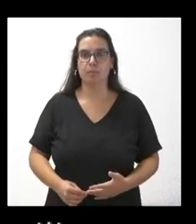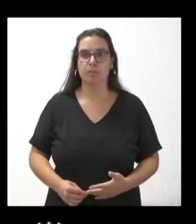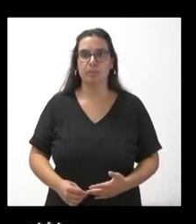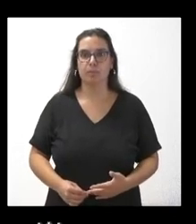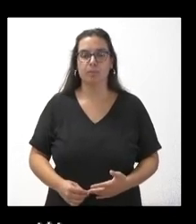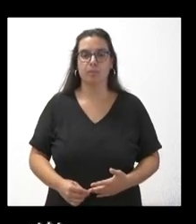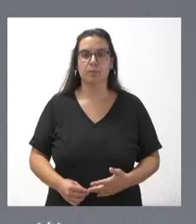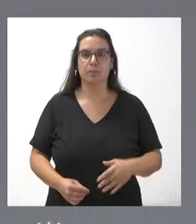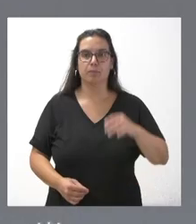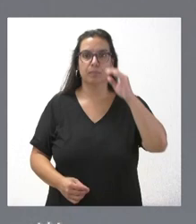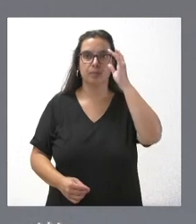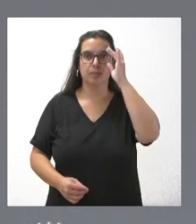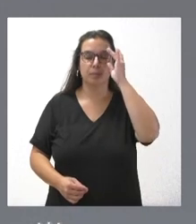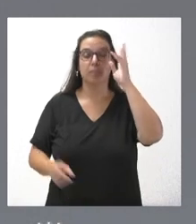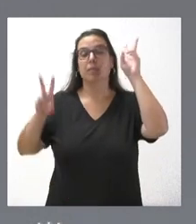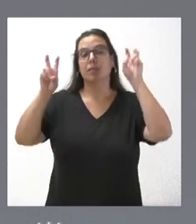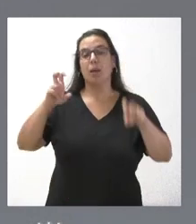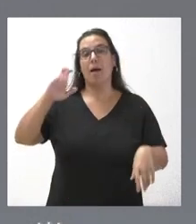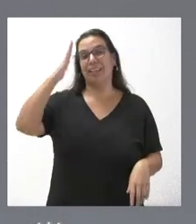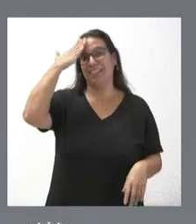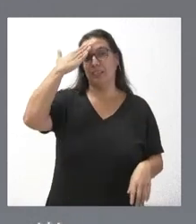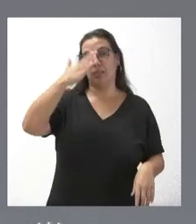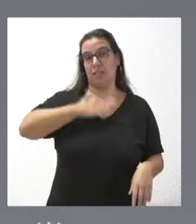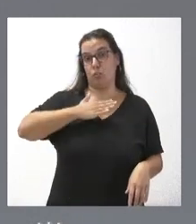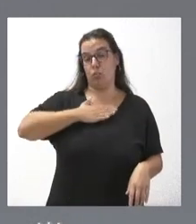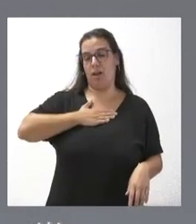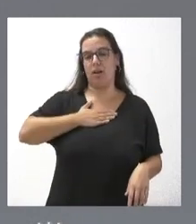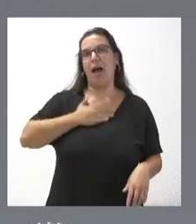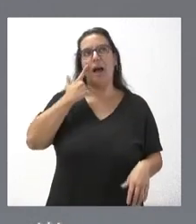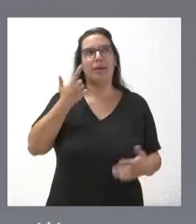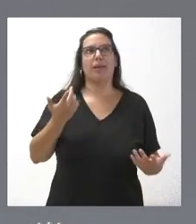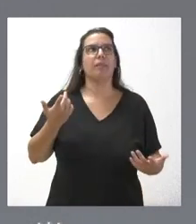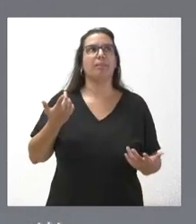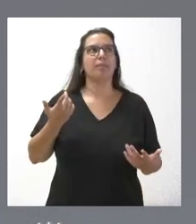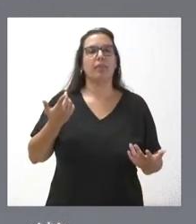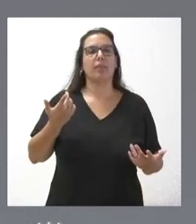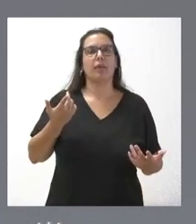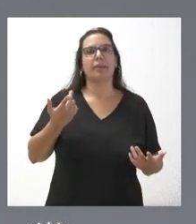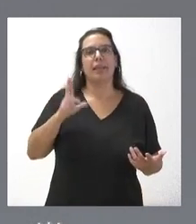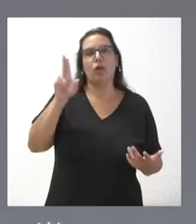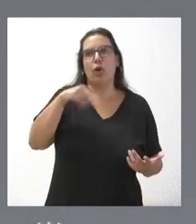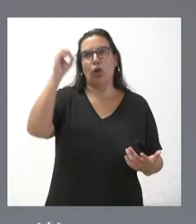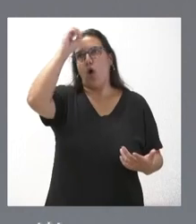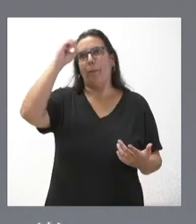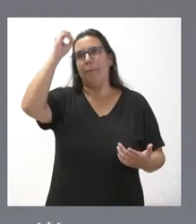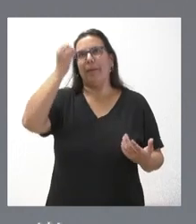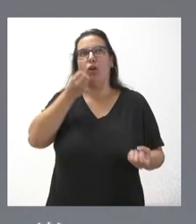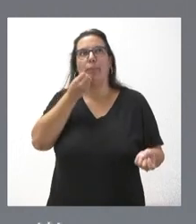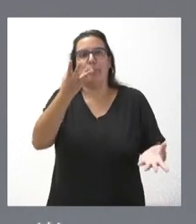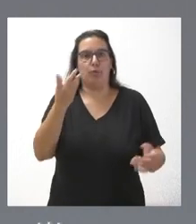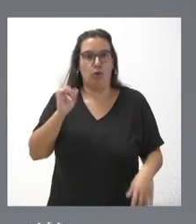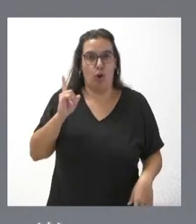Sí, respecto a la titularidad, vamos a ver, es que esto no se trata de emitir opiniones, sino de poner